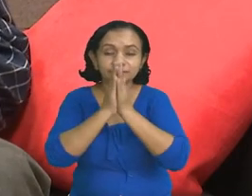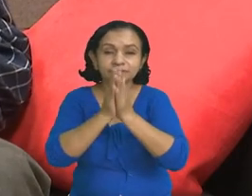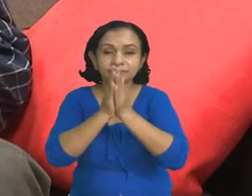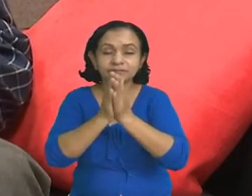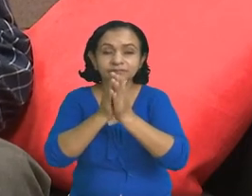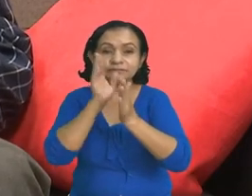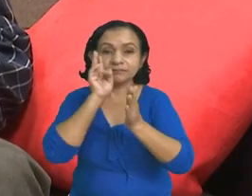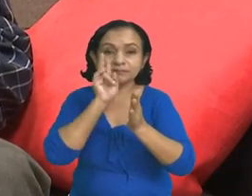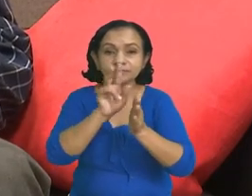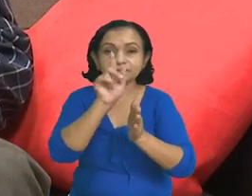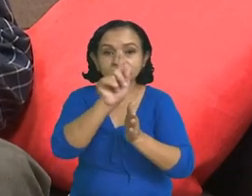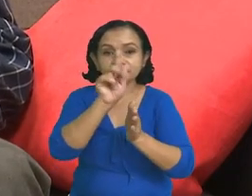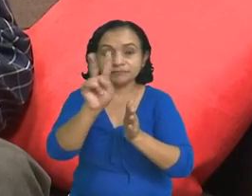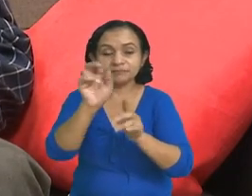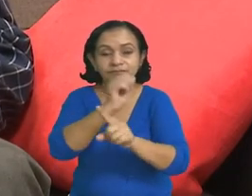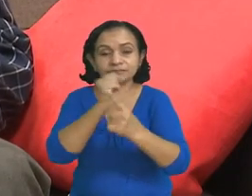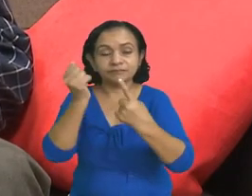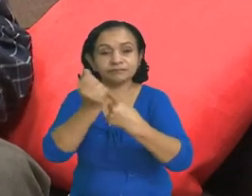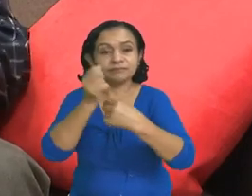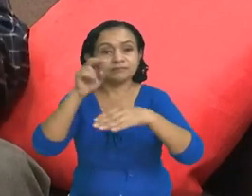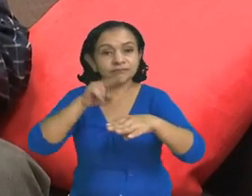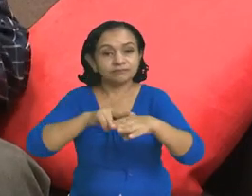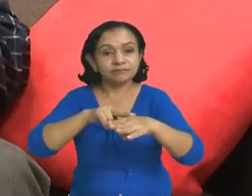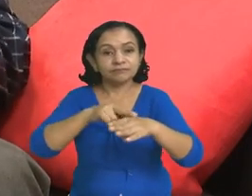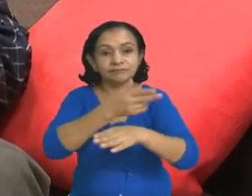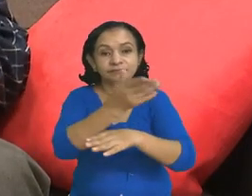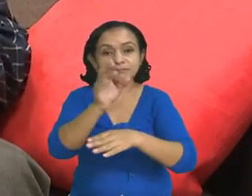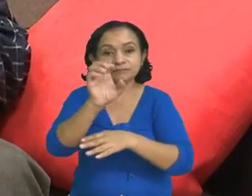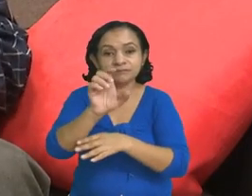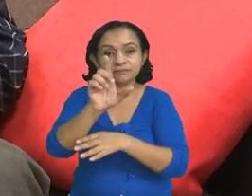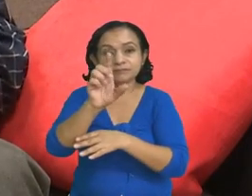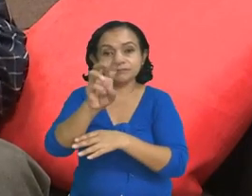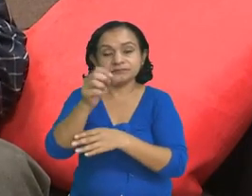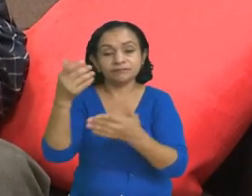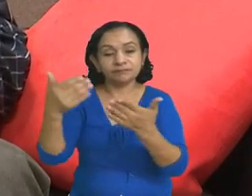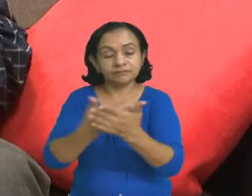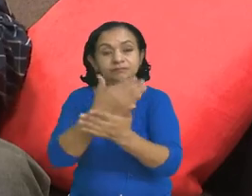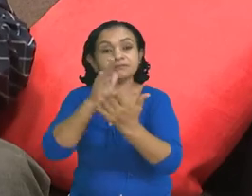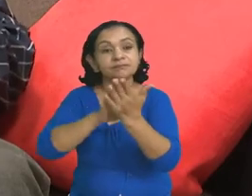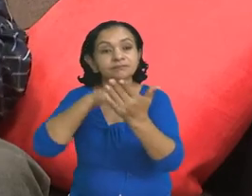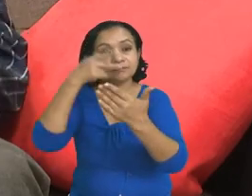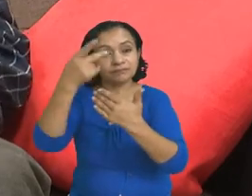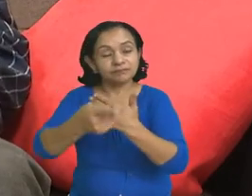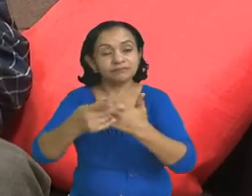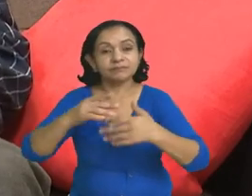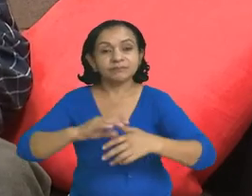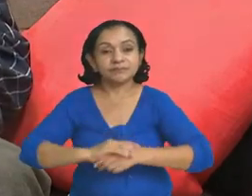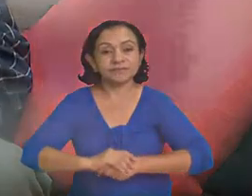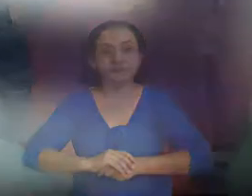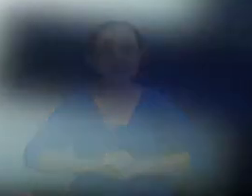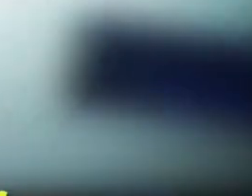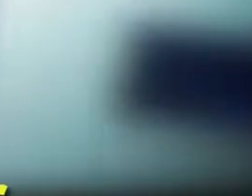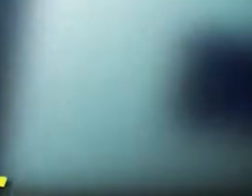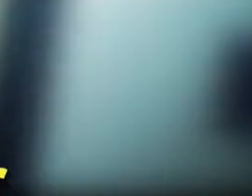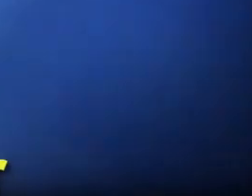canal parlamentario. El canal de la Asamblea Nacional estuvo con ustedes, Elmer Marcy, y les esperamos en una nueva edición.